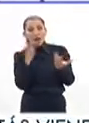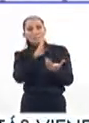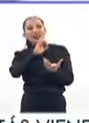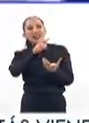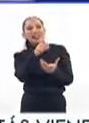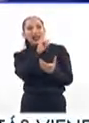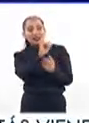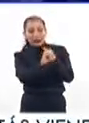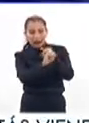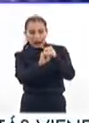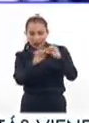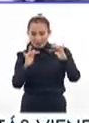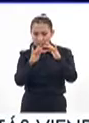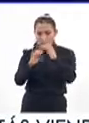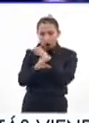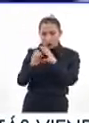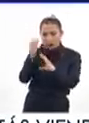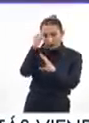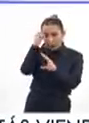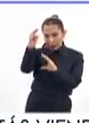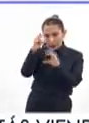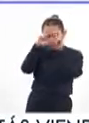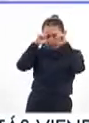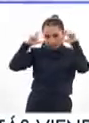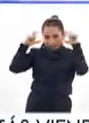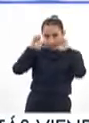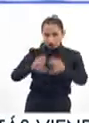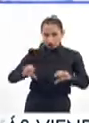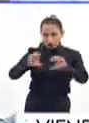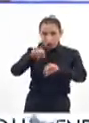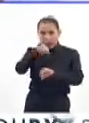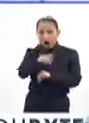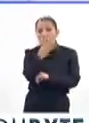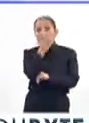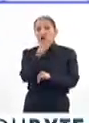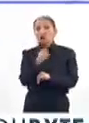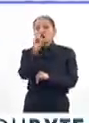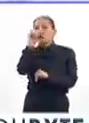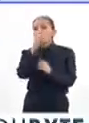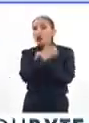Data, Internet de las Cosas e inteligencia artificial. La Educación